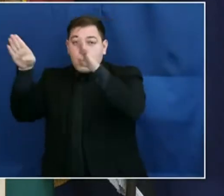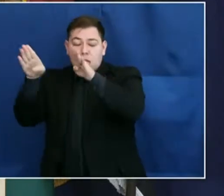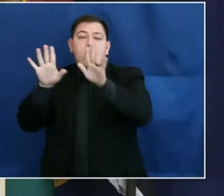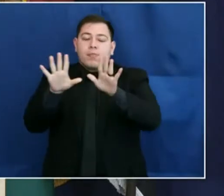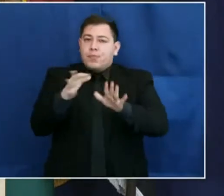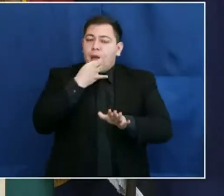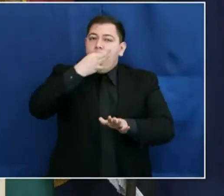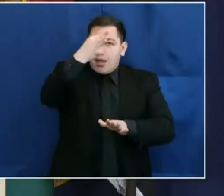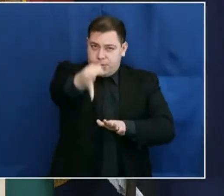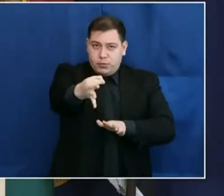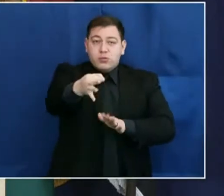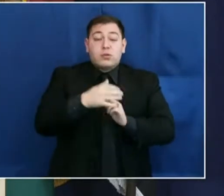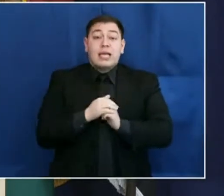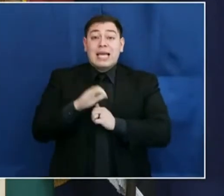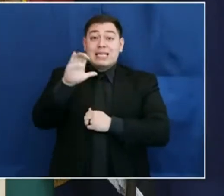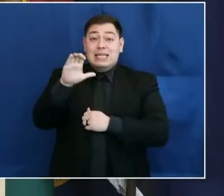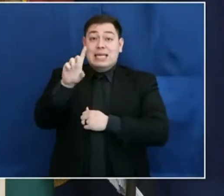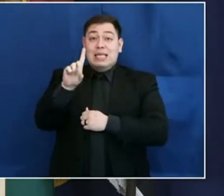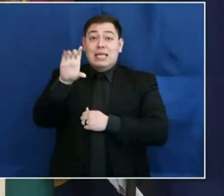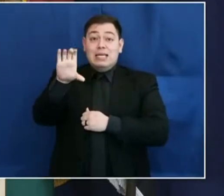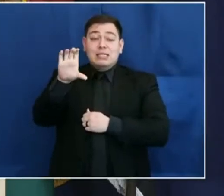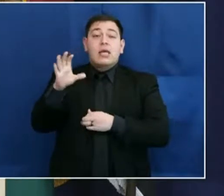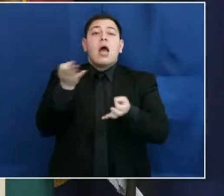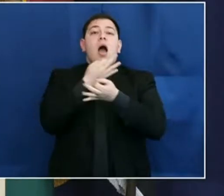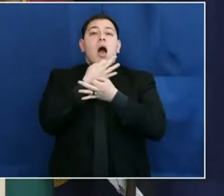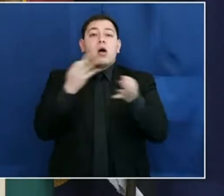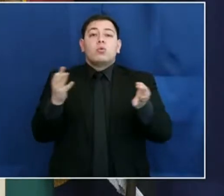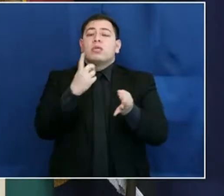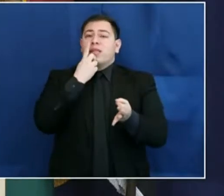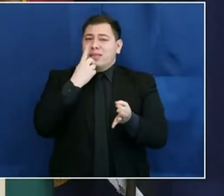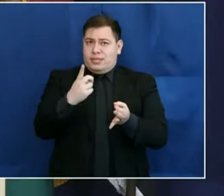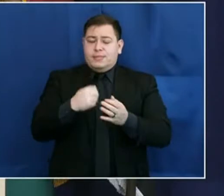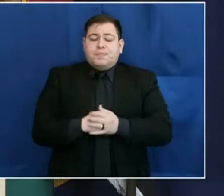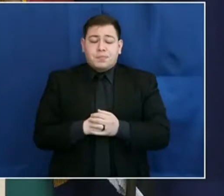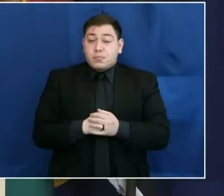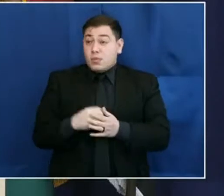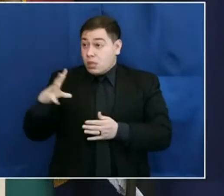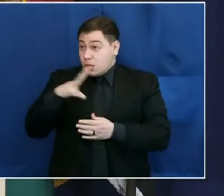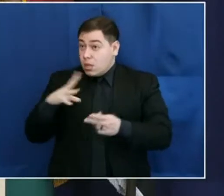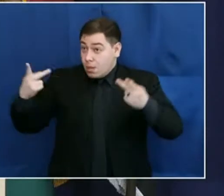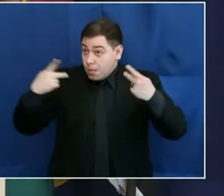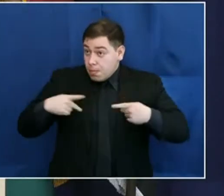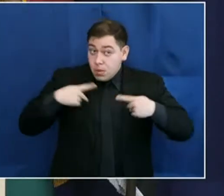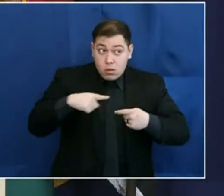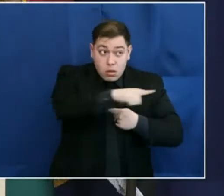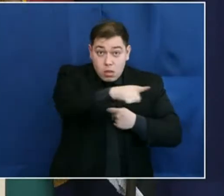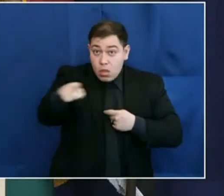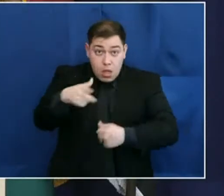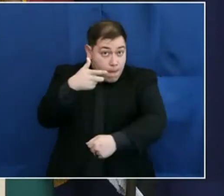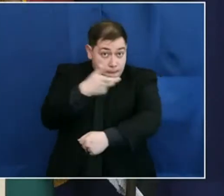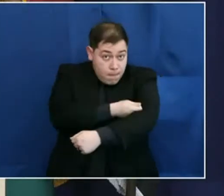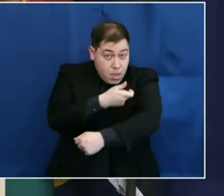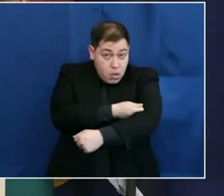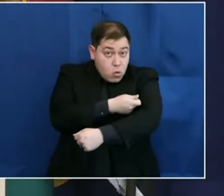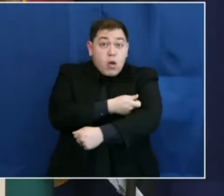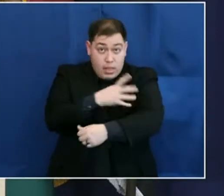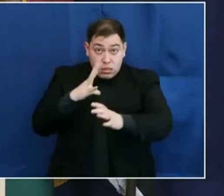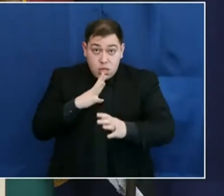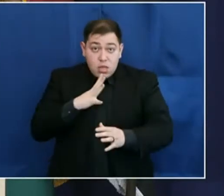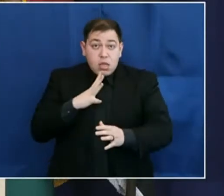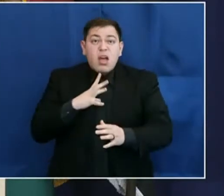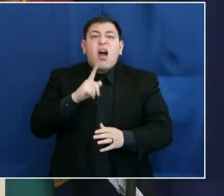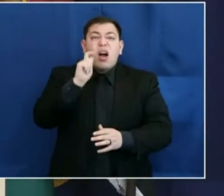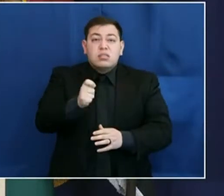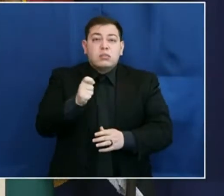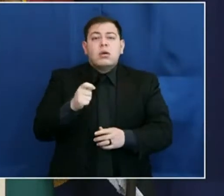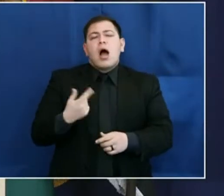CDC. Es importante que las personas que aunque hayan recibido su vacuna, que todavía sigan usando sus máscaras, sus